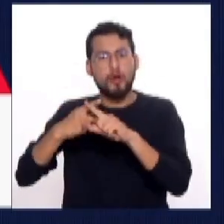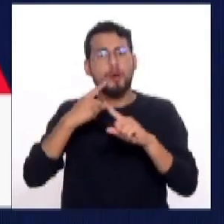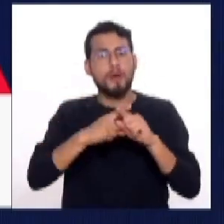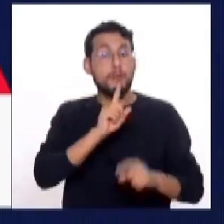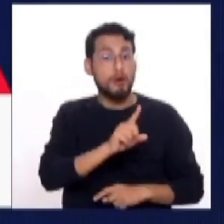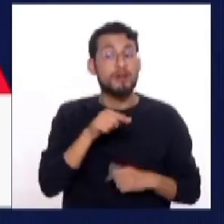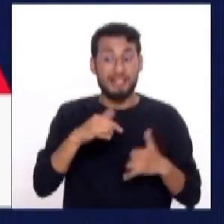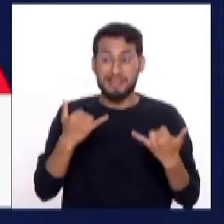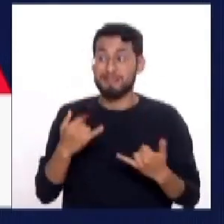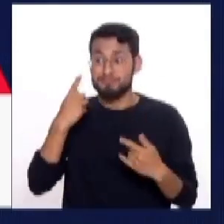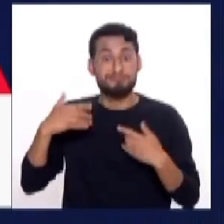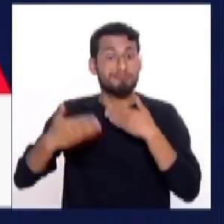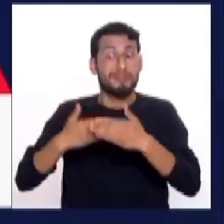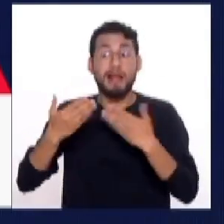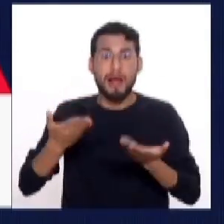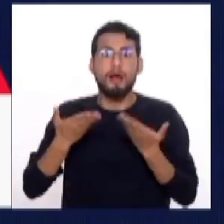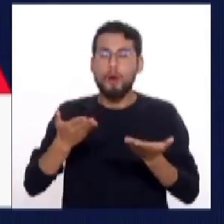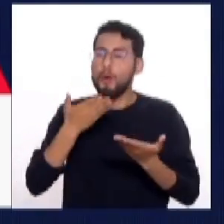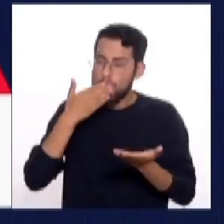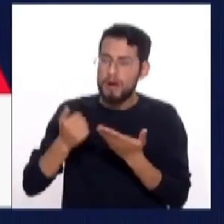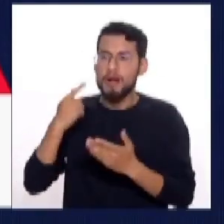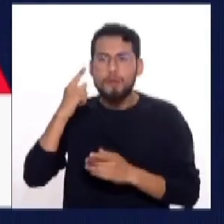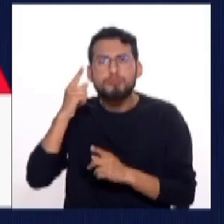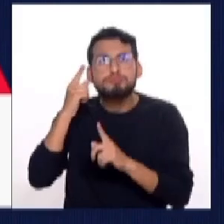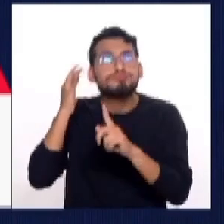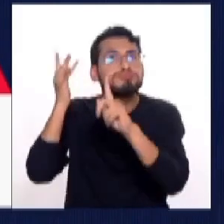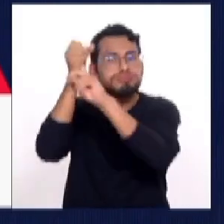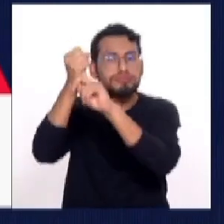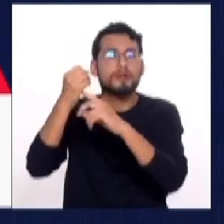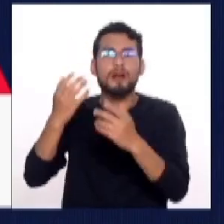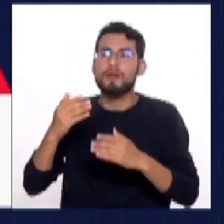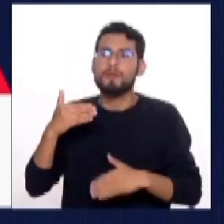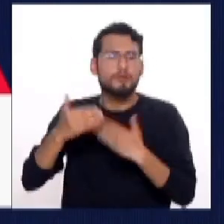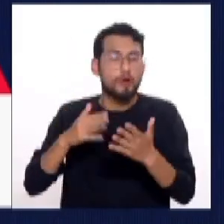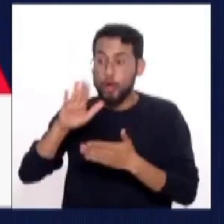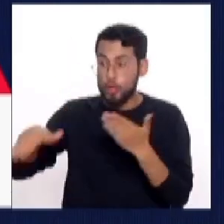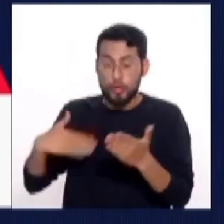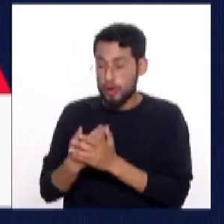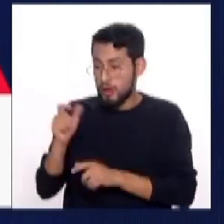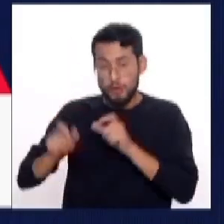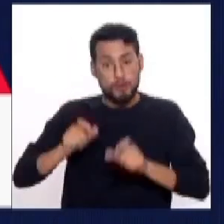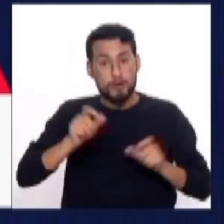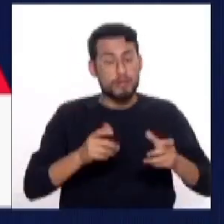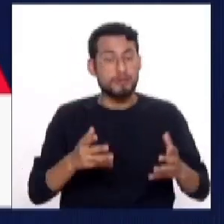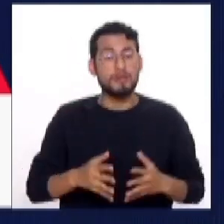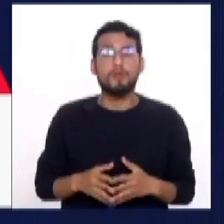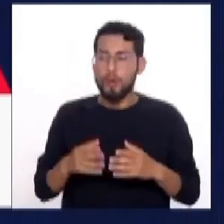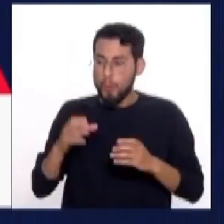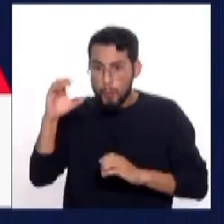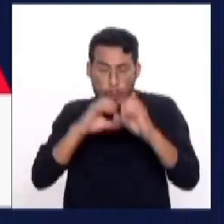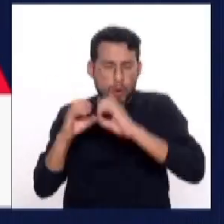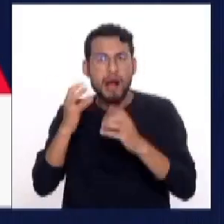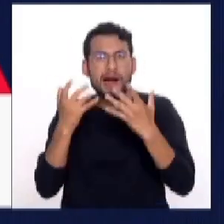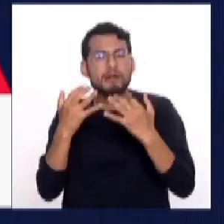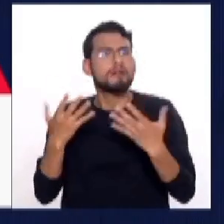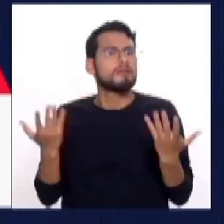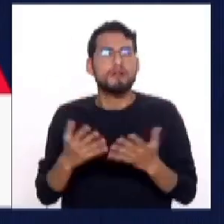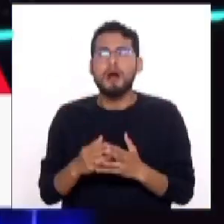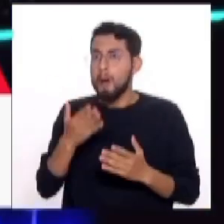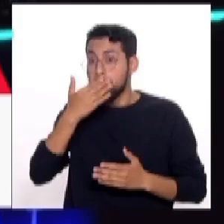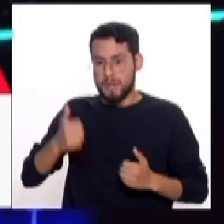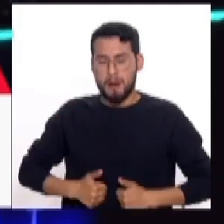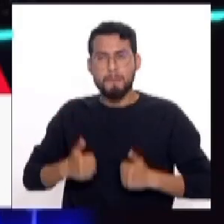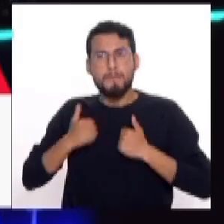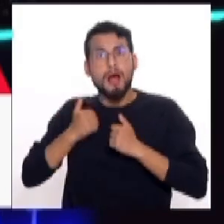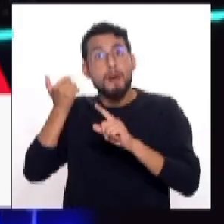oportunidades tener esa calidad inspiracional que nosotros todos como seres humanos buscamos una una vida